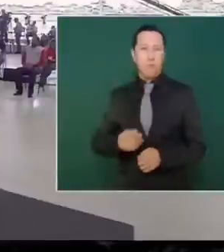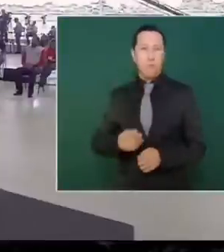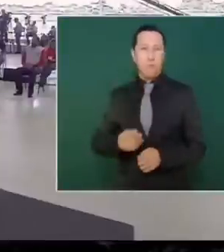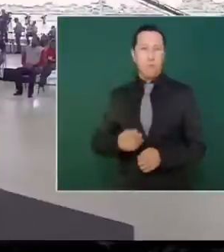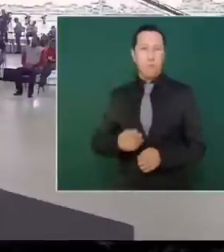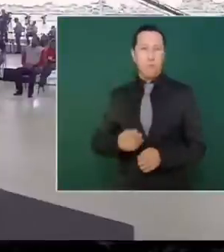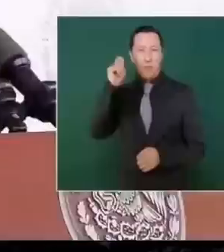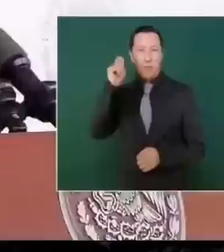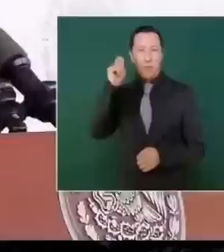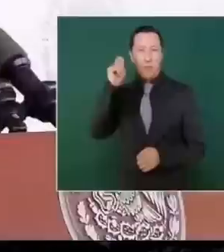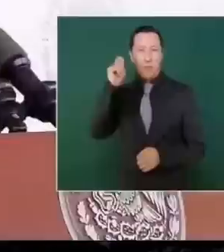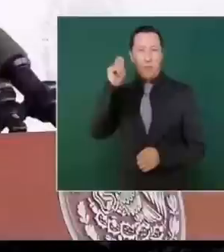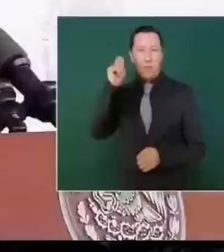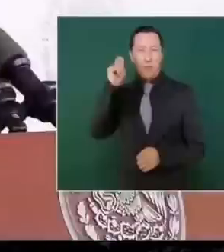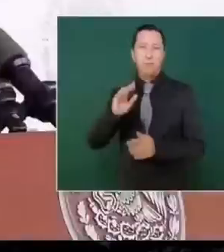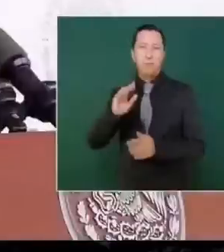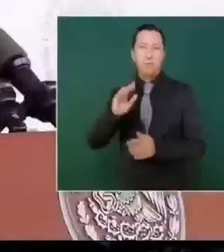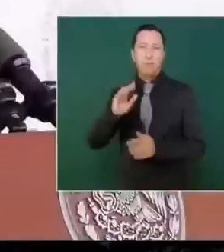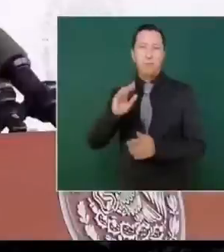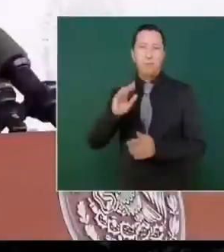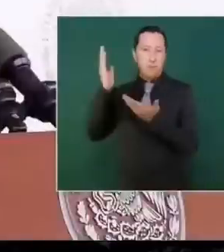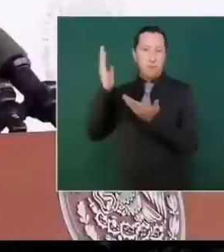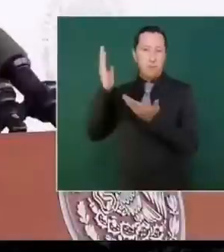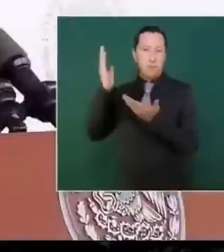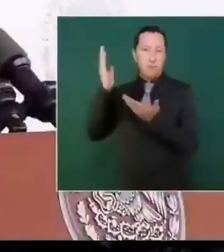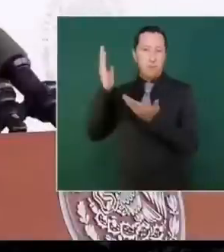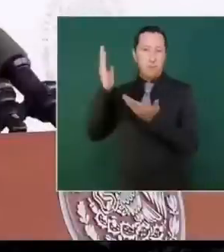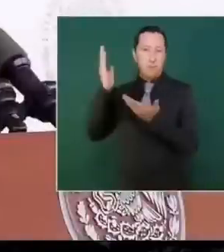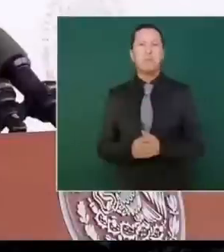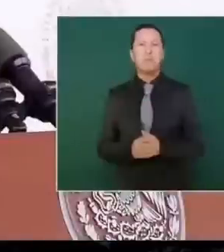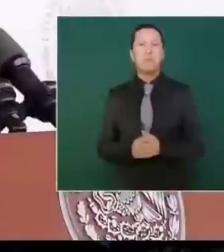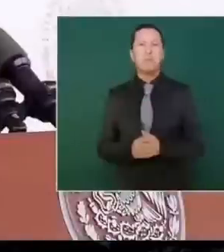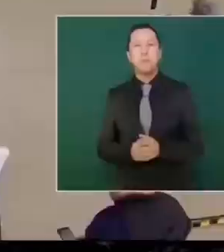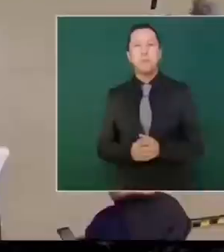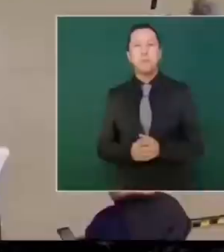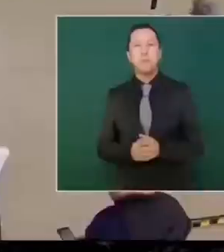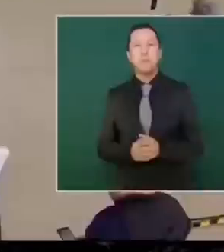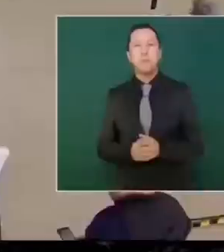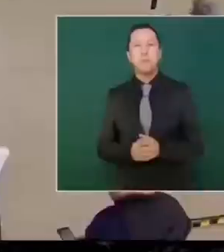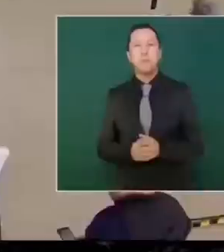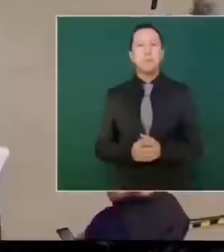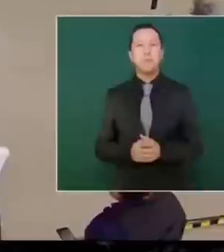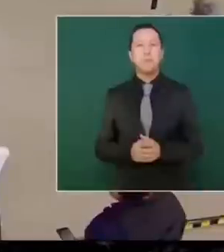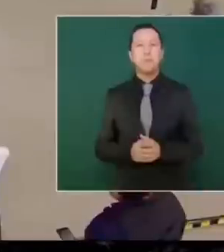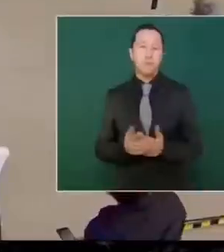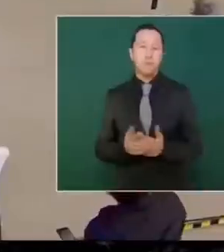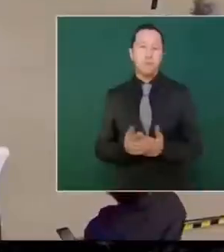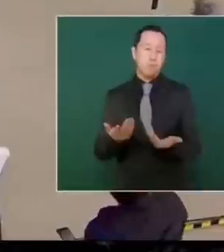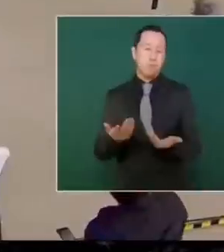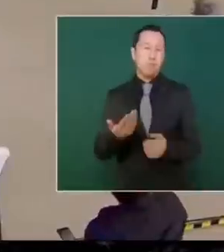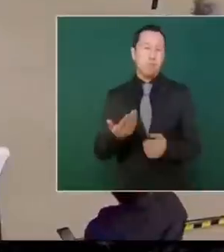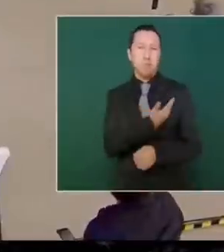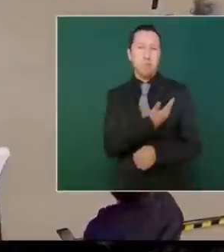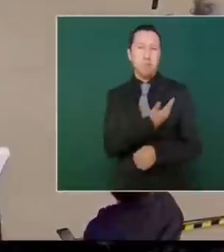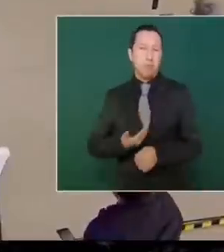y mi presidente, porque lo estimo, de Estados Unidos,